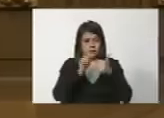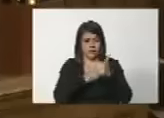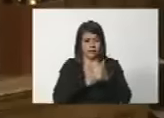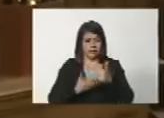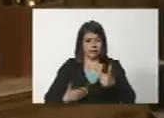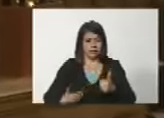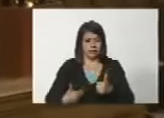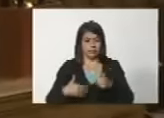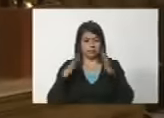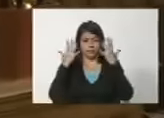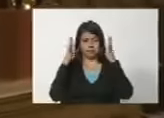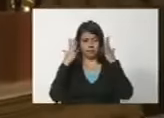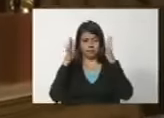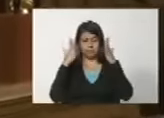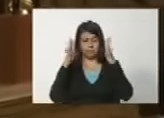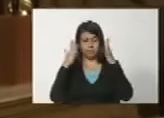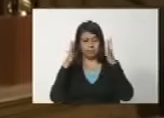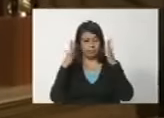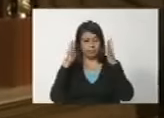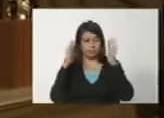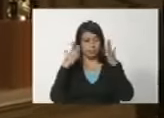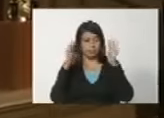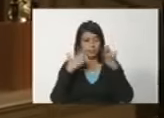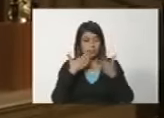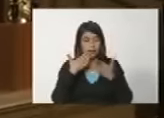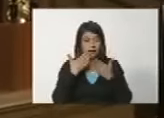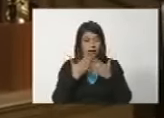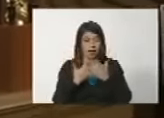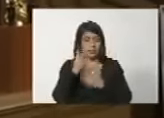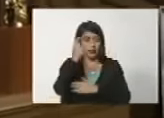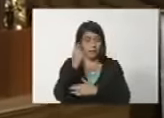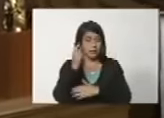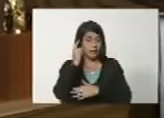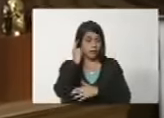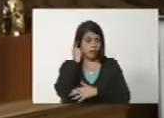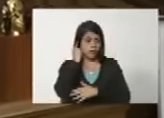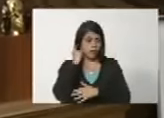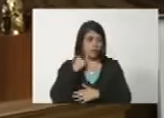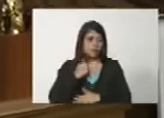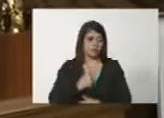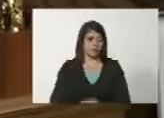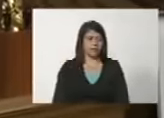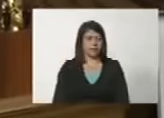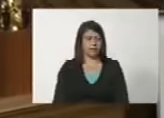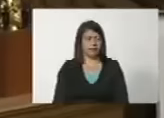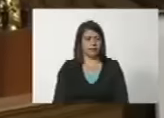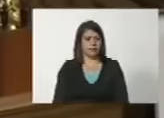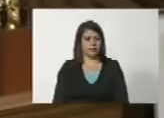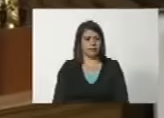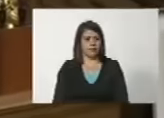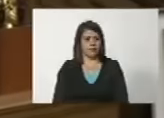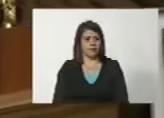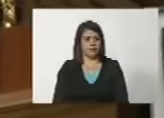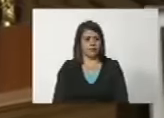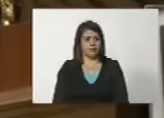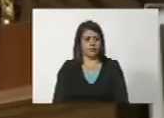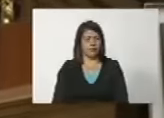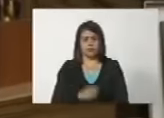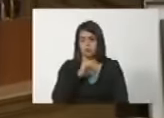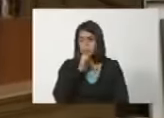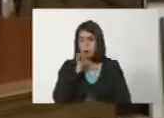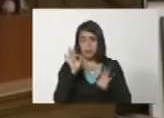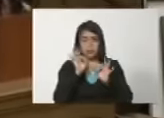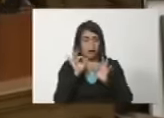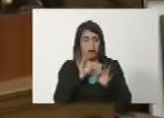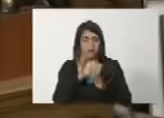vicepresidente. Gracias, querida diputada. No hay más